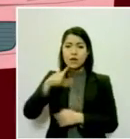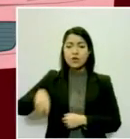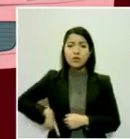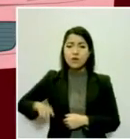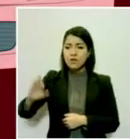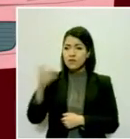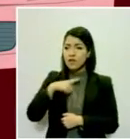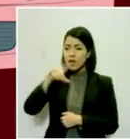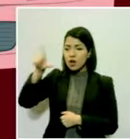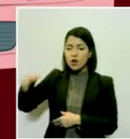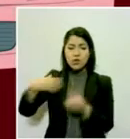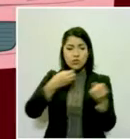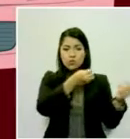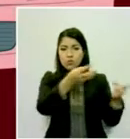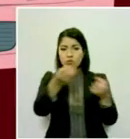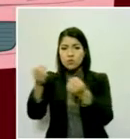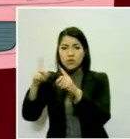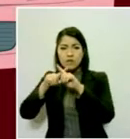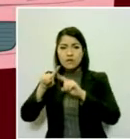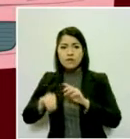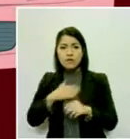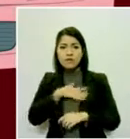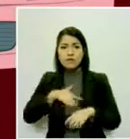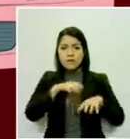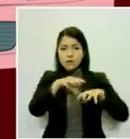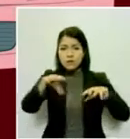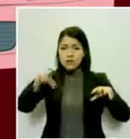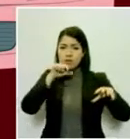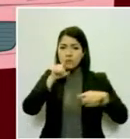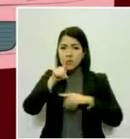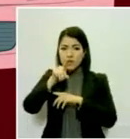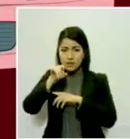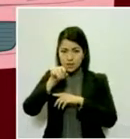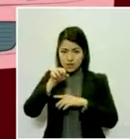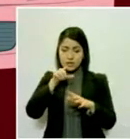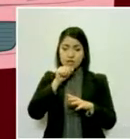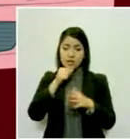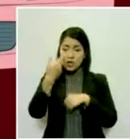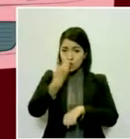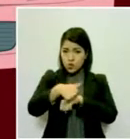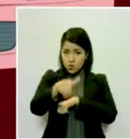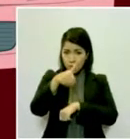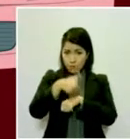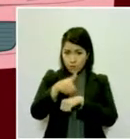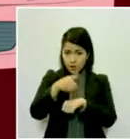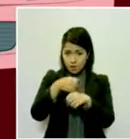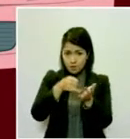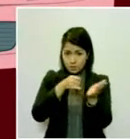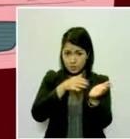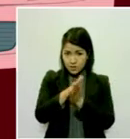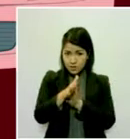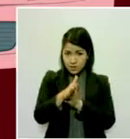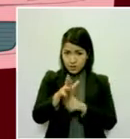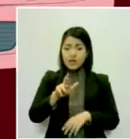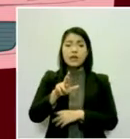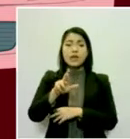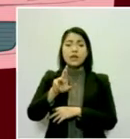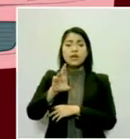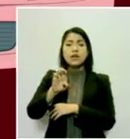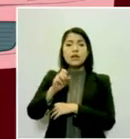regresa posteriormente a los municipios, impresión del NIF, que es el número de registro vehicular,